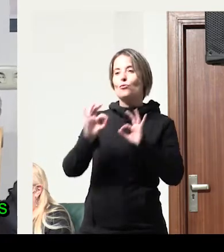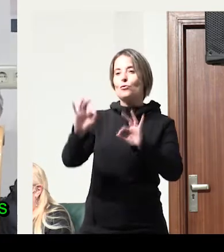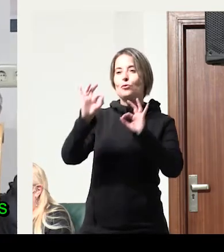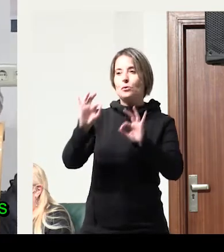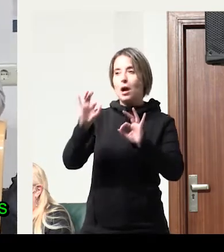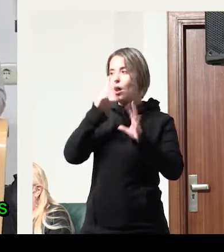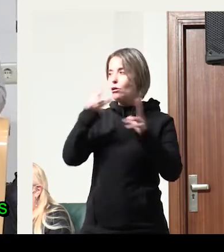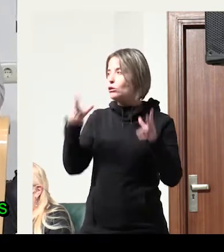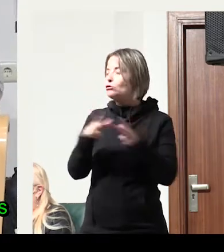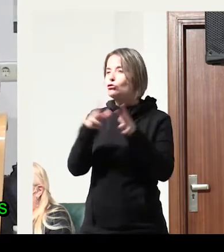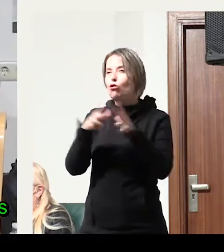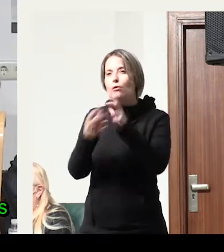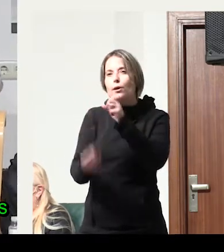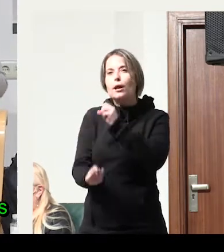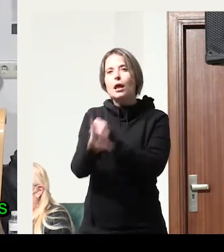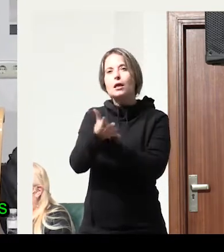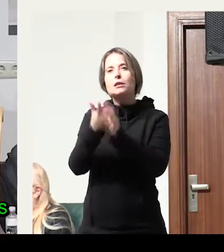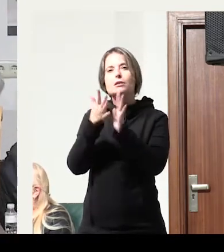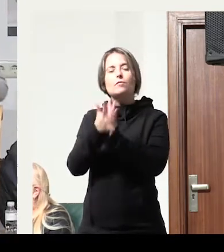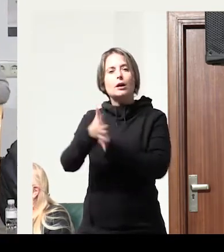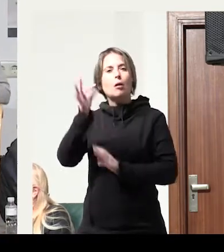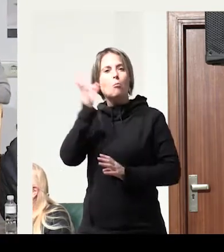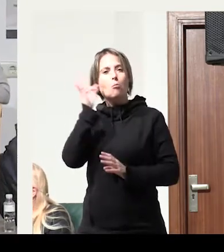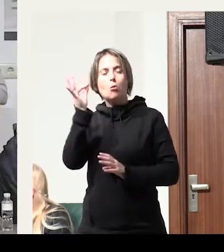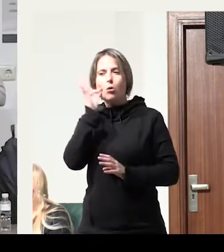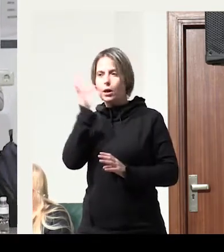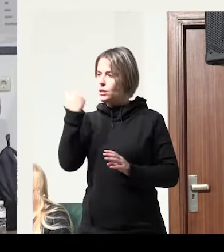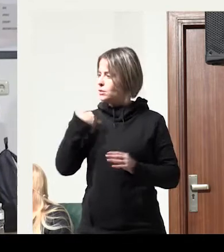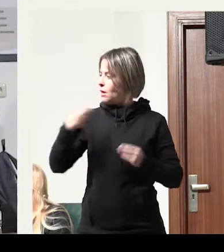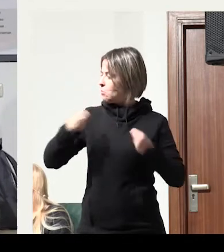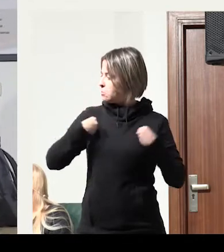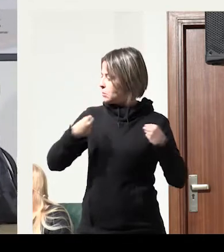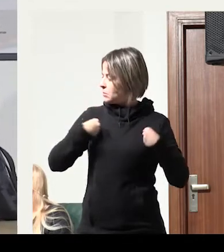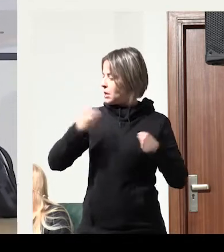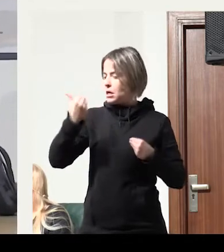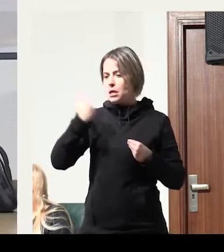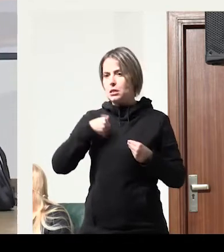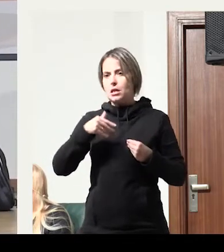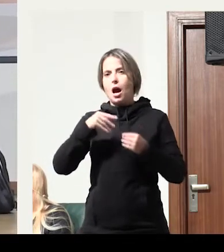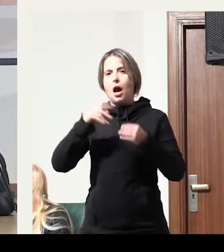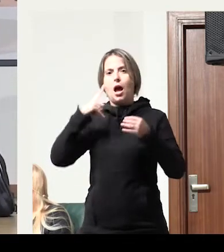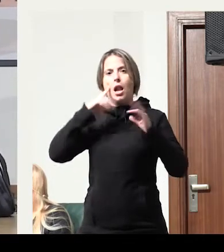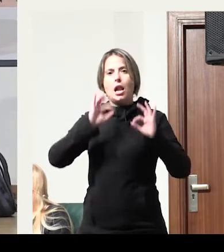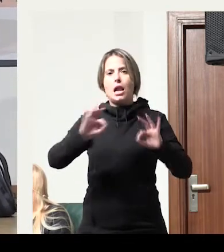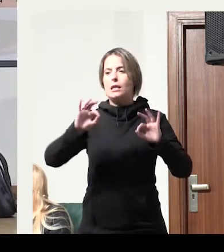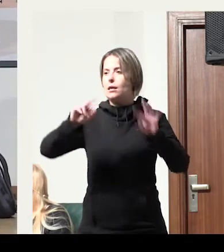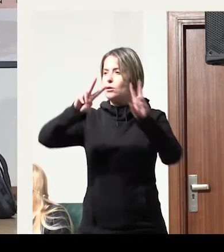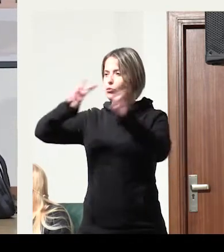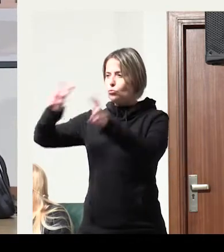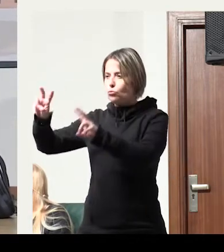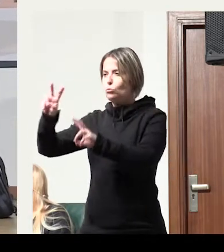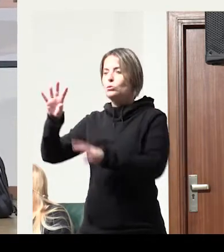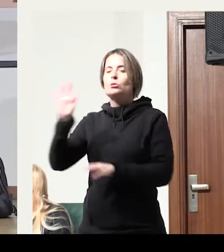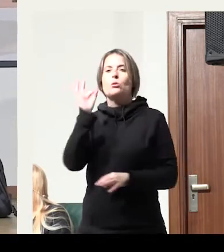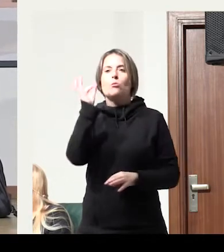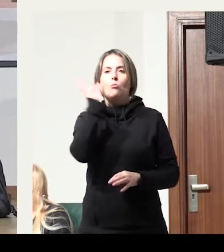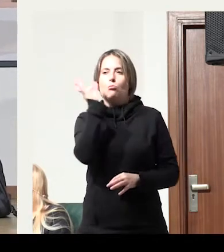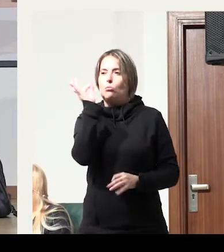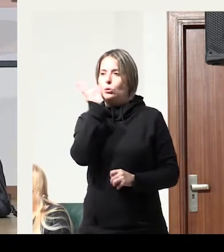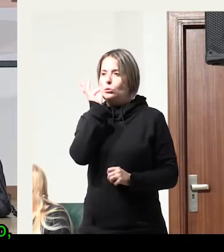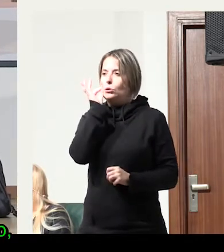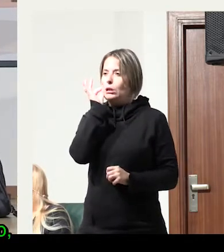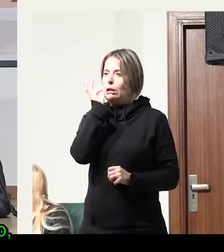que es una figura de mujeres que están viviendo ya, que estamos viviendo ya realidades nuevas, mujeres que venimos de una